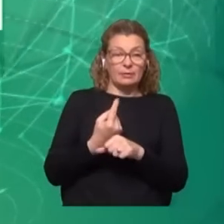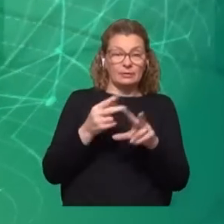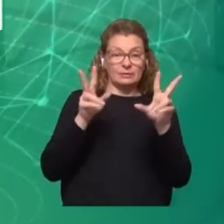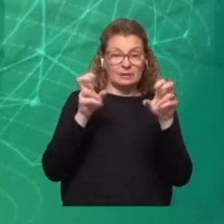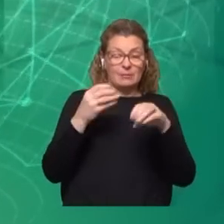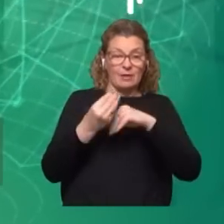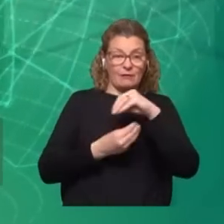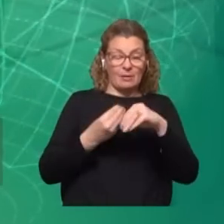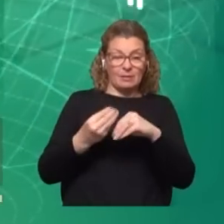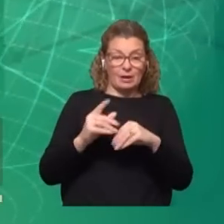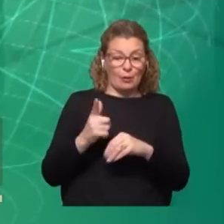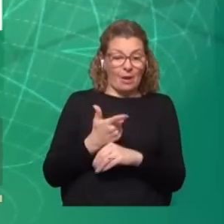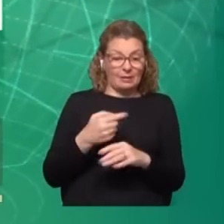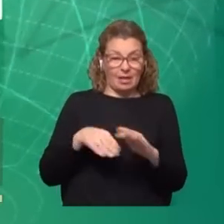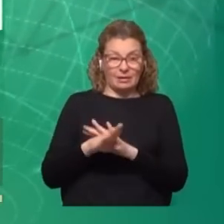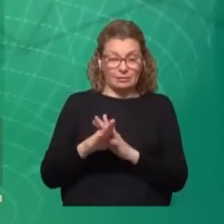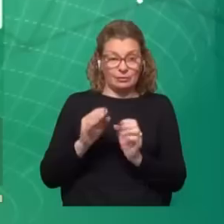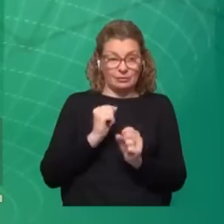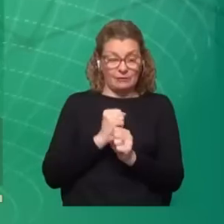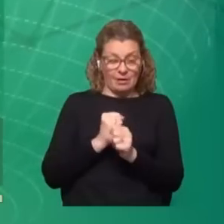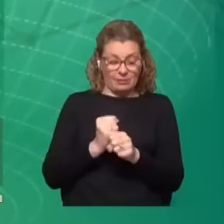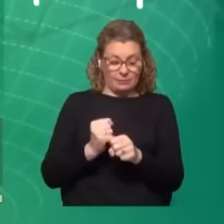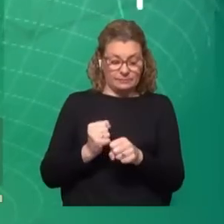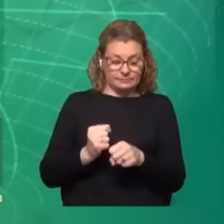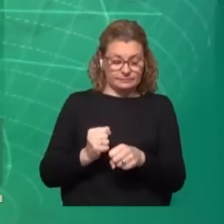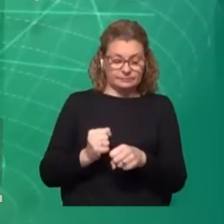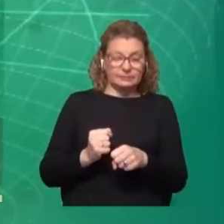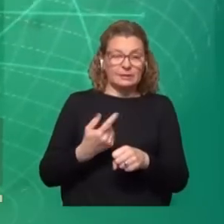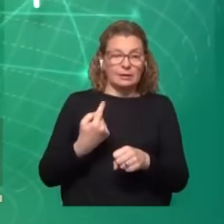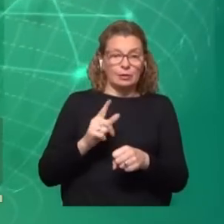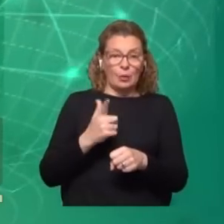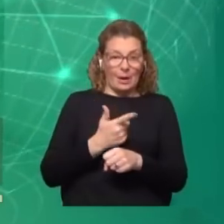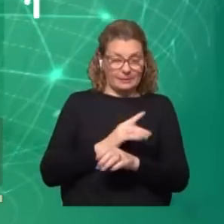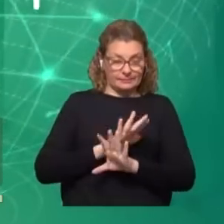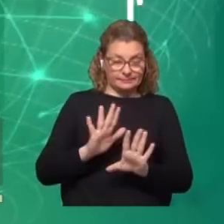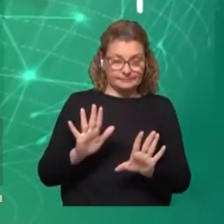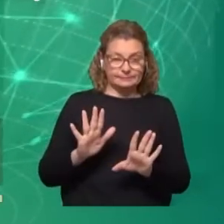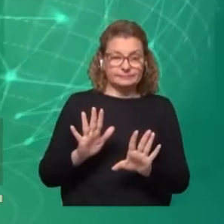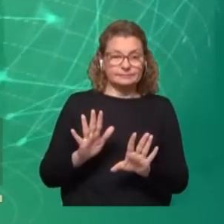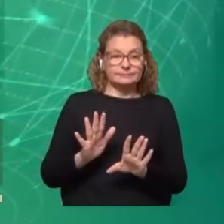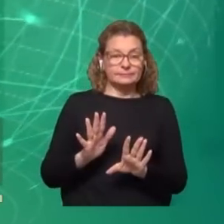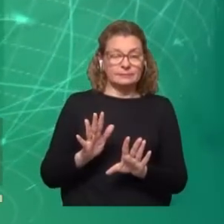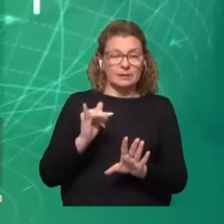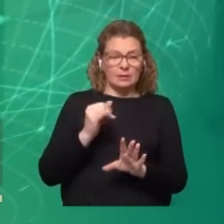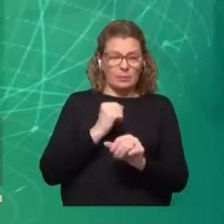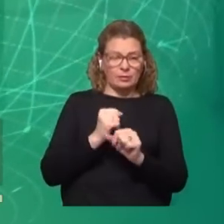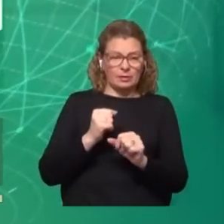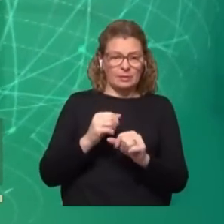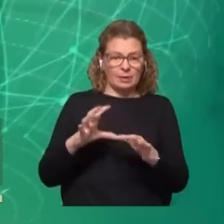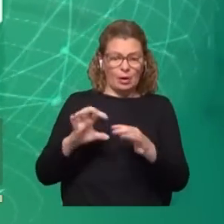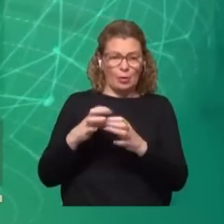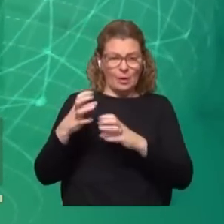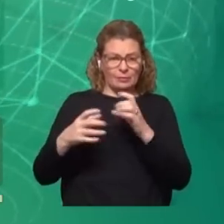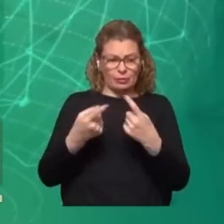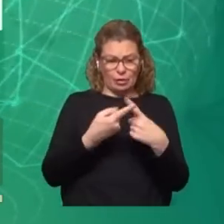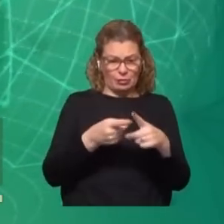familiares no hay las familias en eso que en algún momento usted lo dijo ahí por supuesto que no hay sí te puedo decir son de la coalición Pero hay